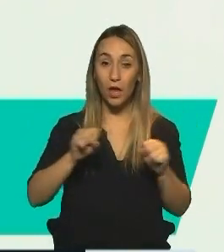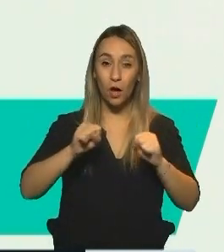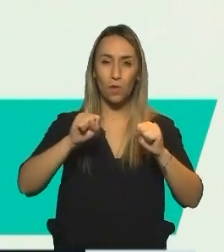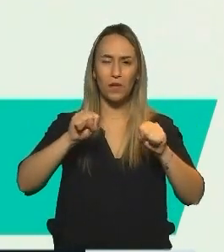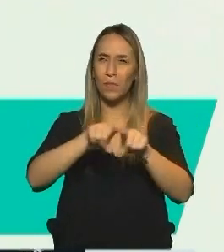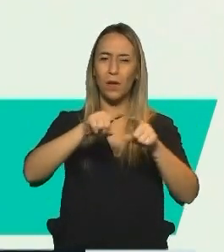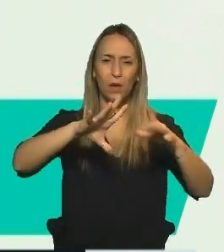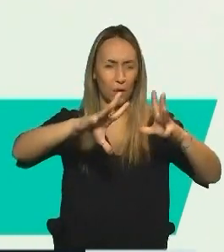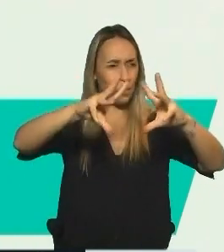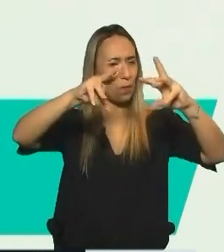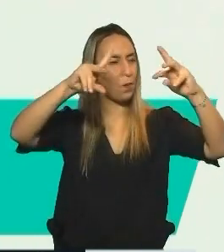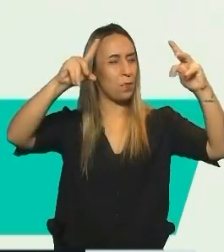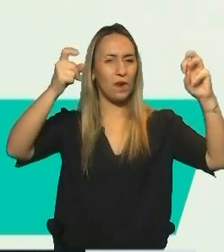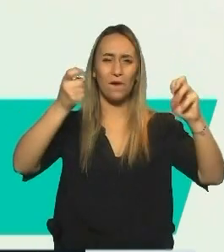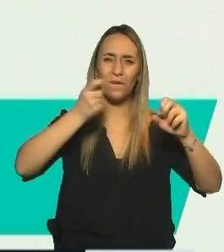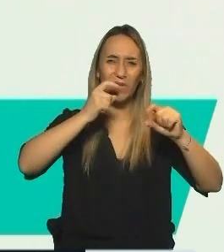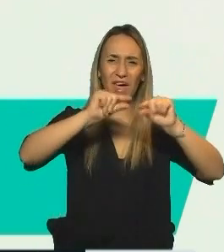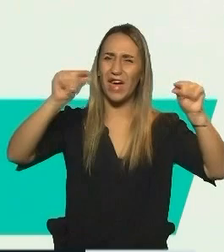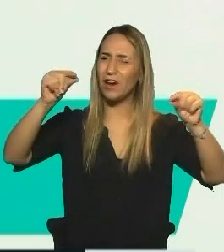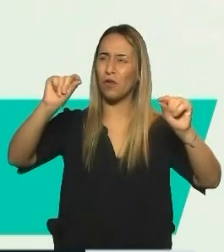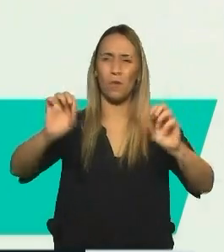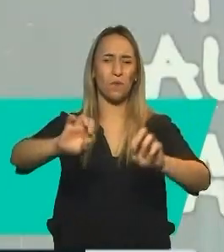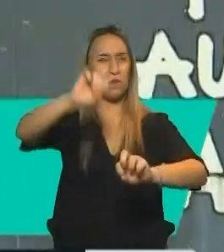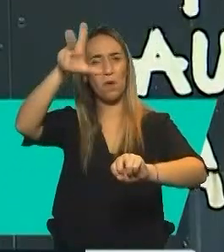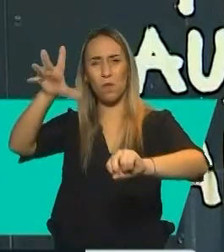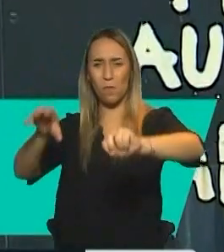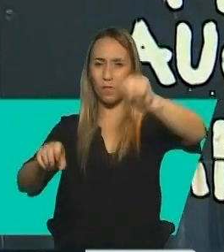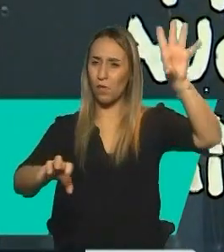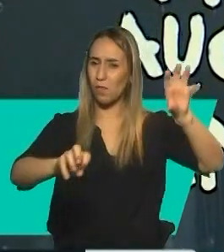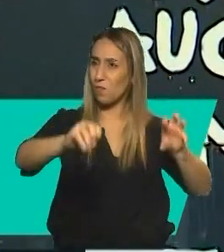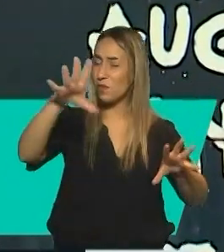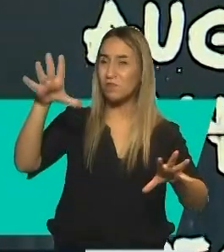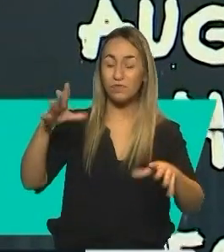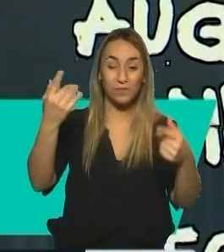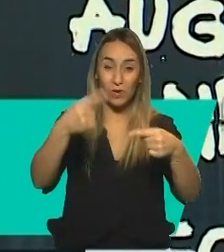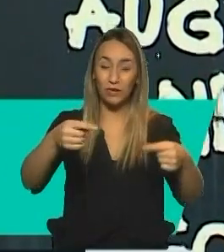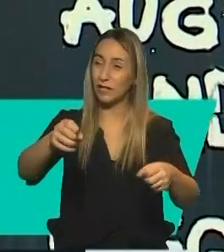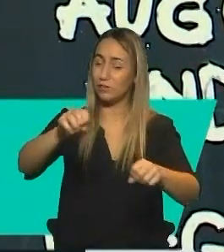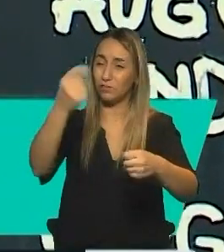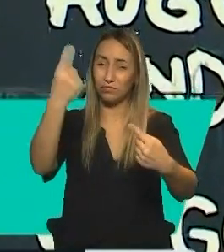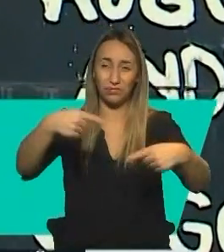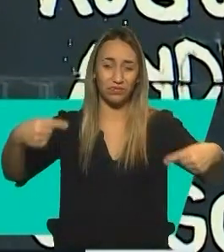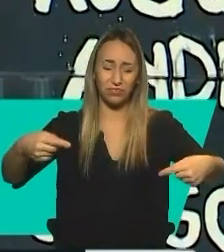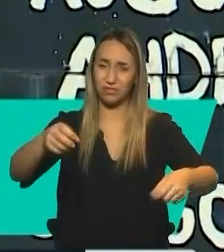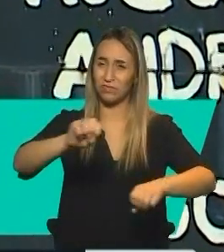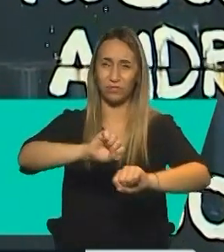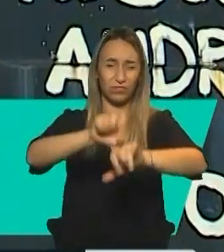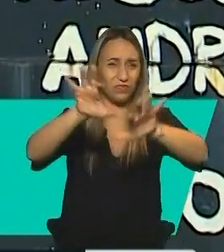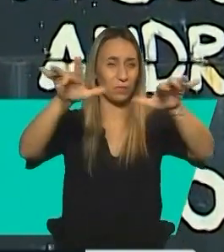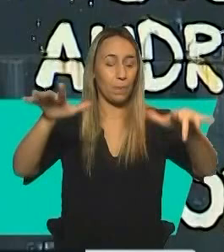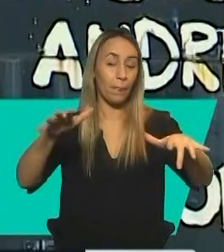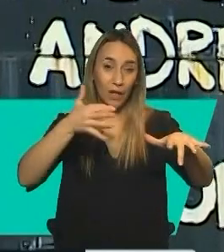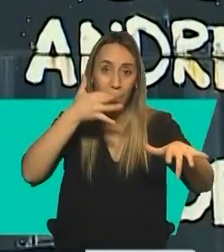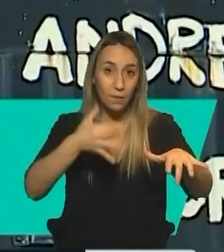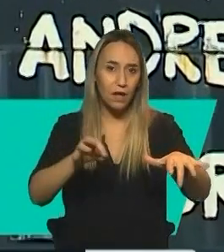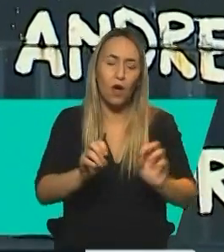nubló, volaban fierros, marquesinas acá en la calle. Y la verdad que fue